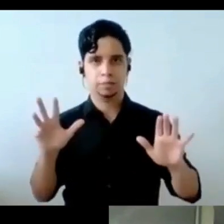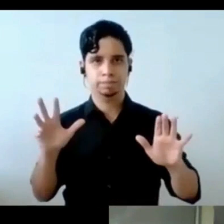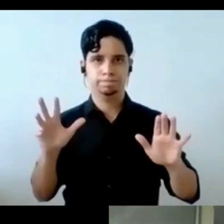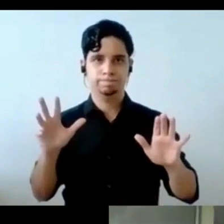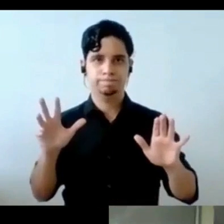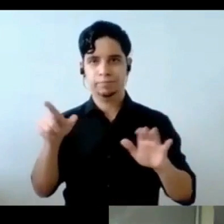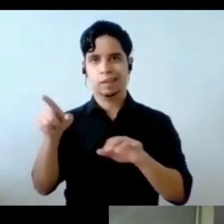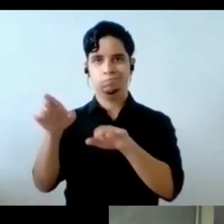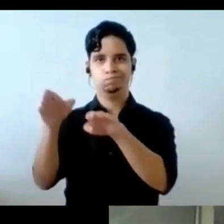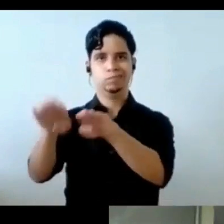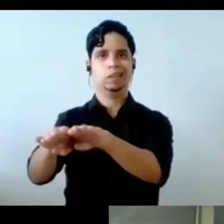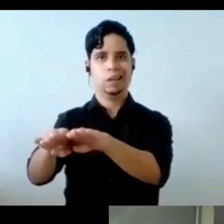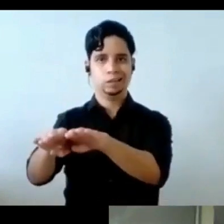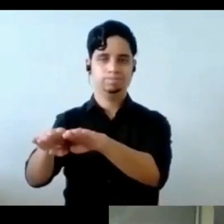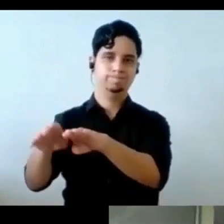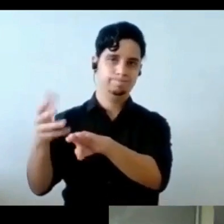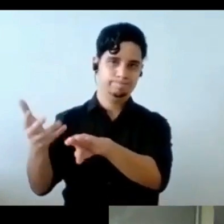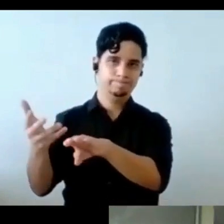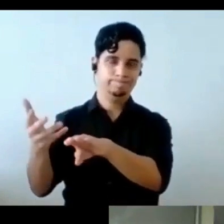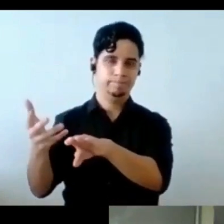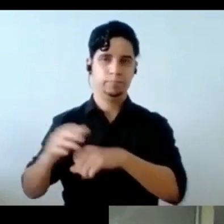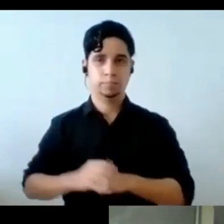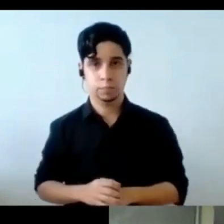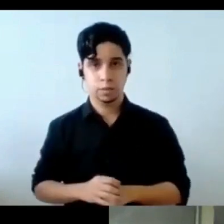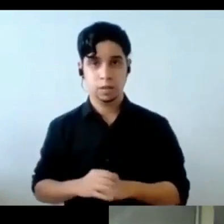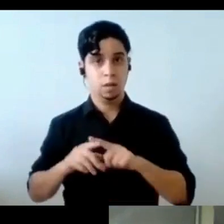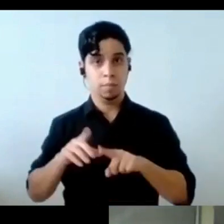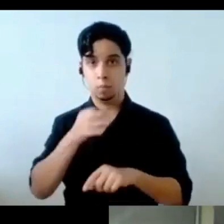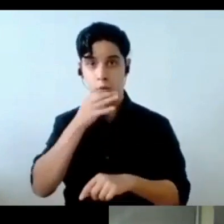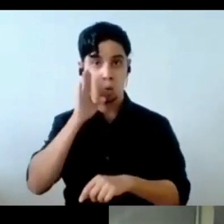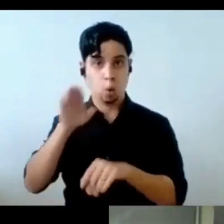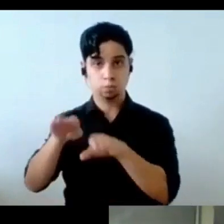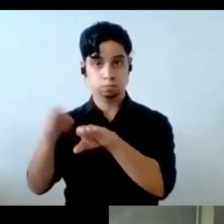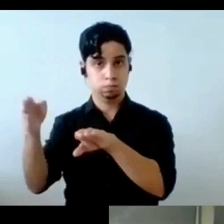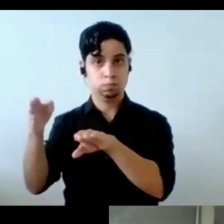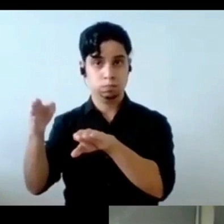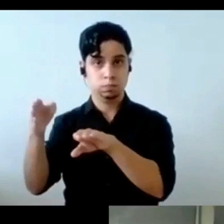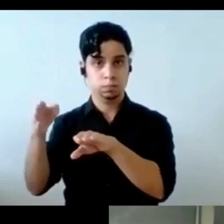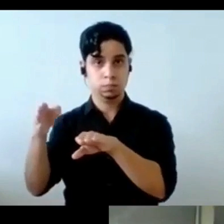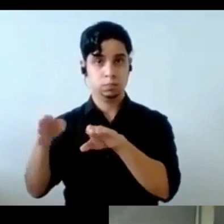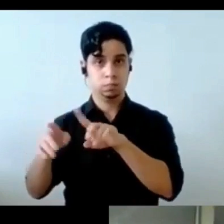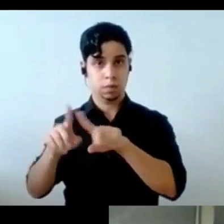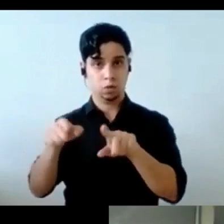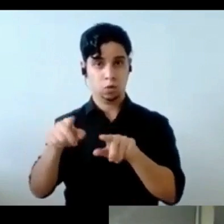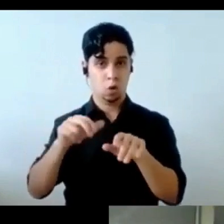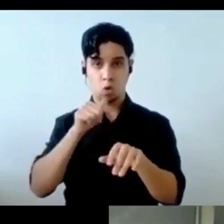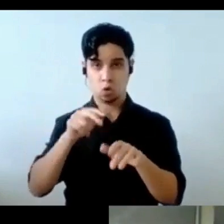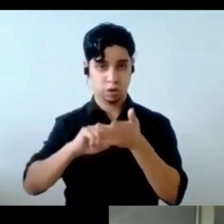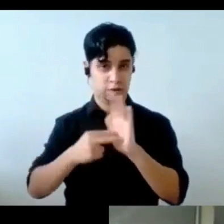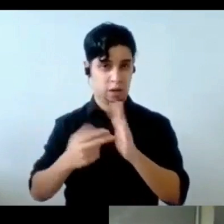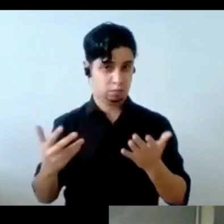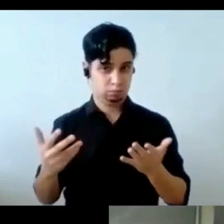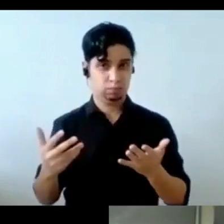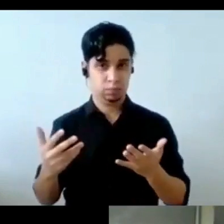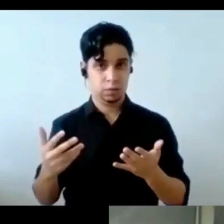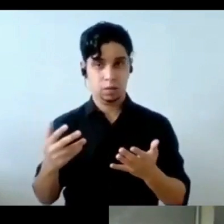está cerrada la fundación, pero ya mismo va a volver. Ahora, eso no significa que no se